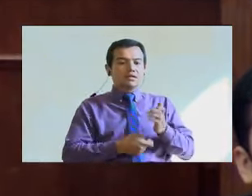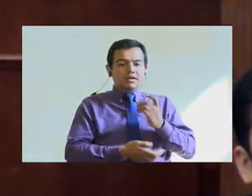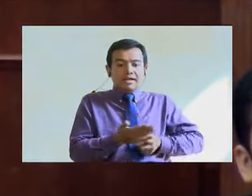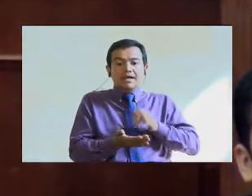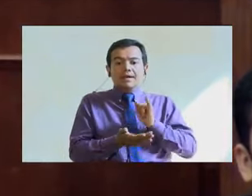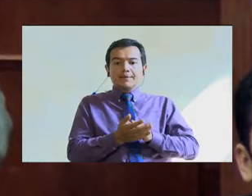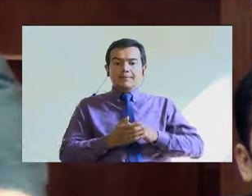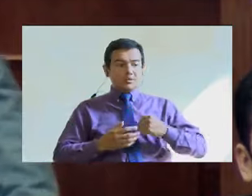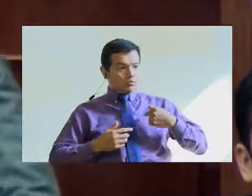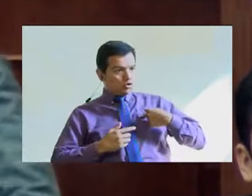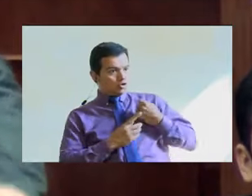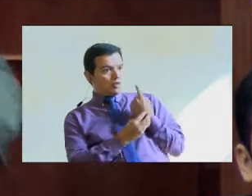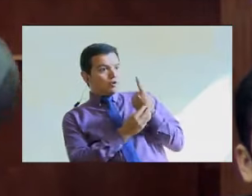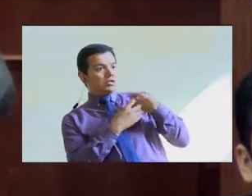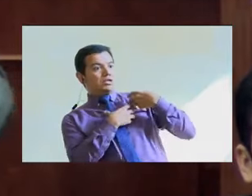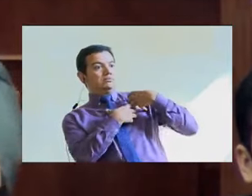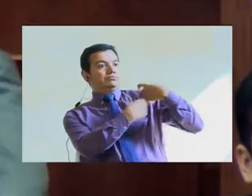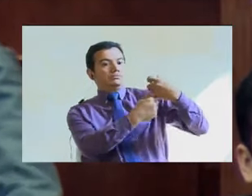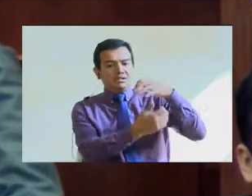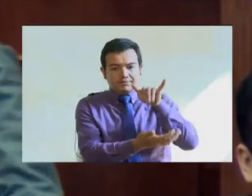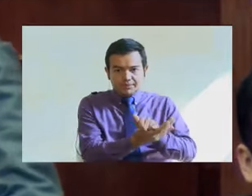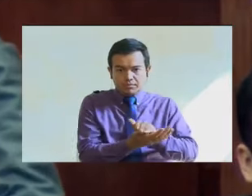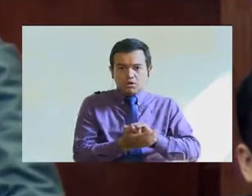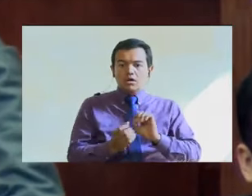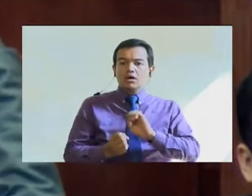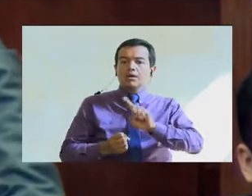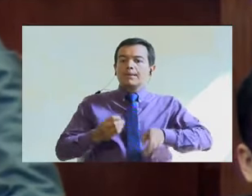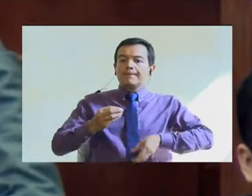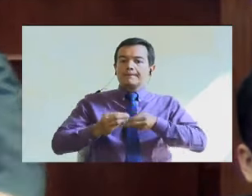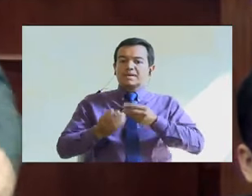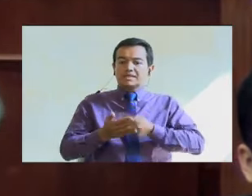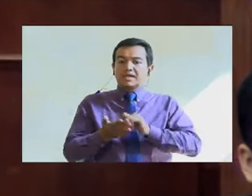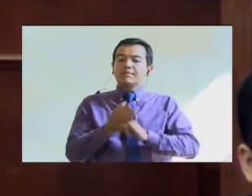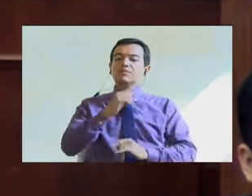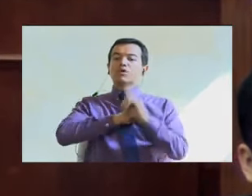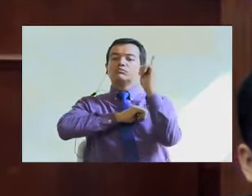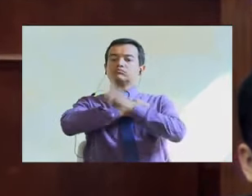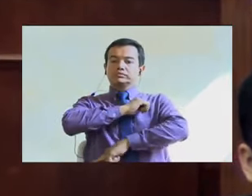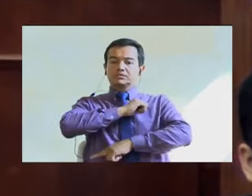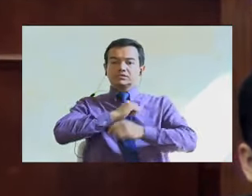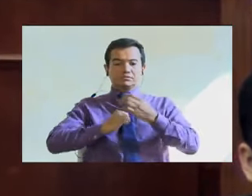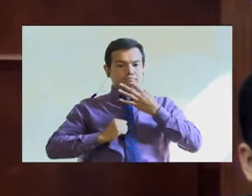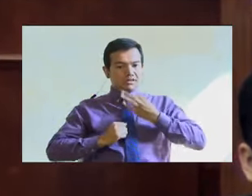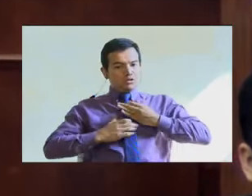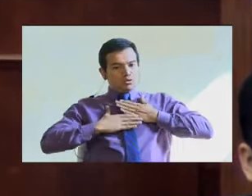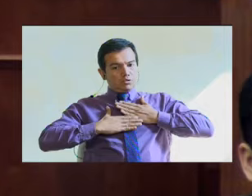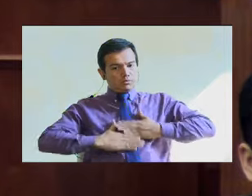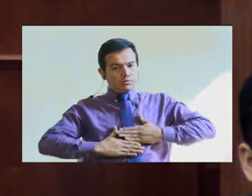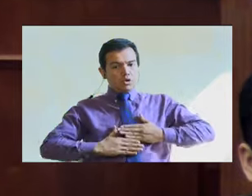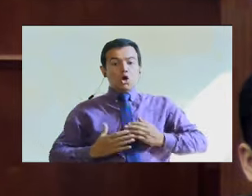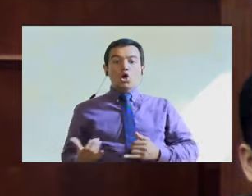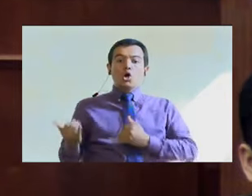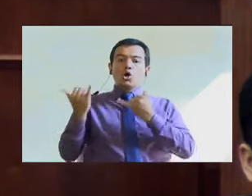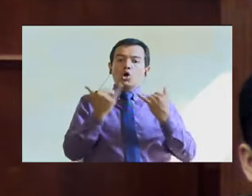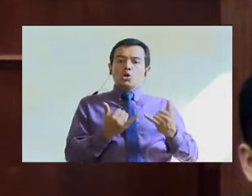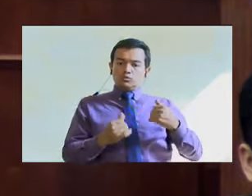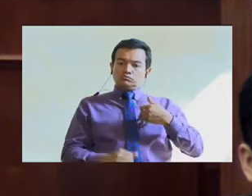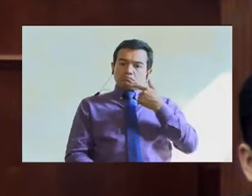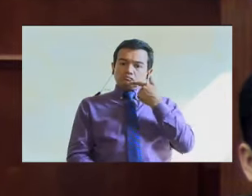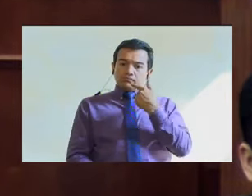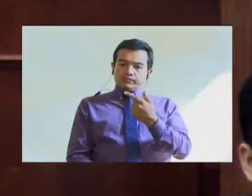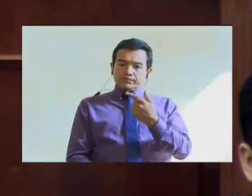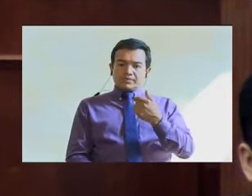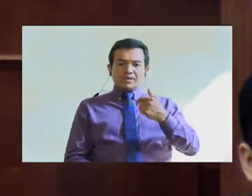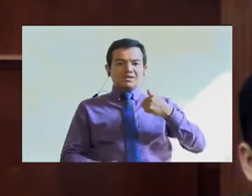investidura y doble instancia en materia punitiva con satisfacción Hoy puedo decir